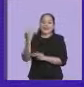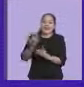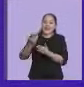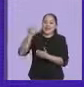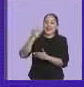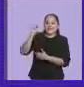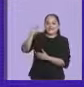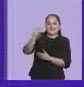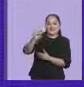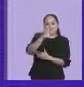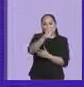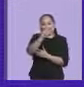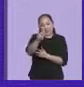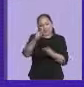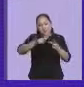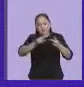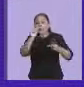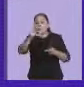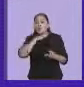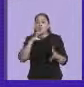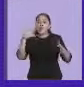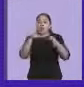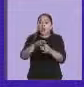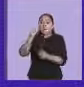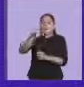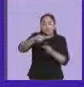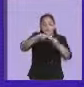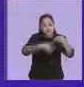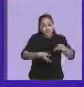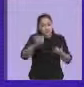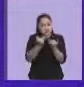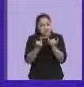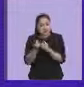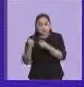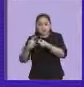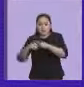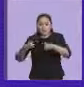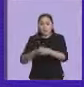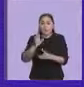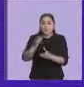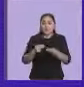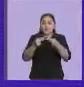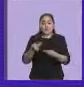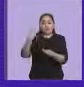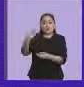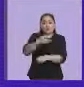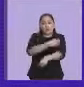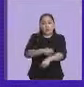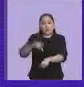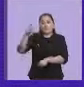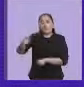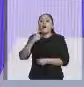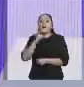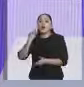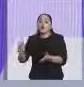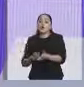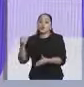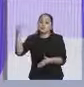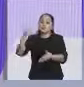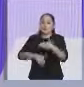vivir de un partido en el no transparente y que convirtió en un negocio familiar. Andrés, vas a volver a perder.